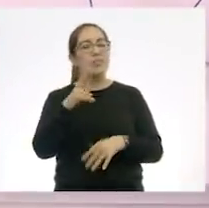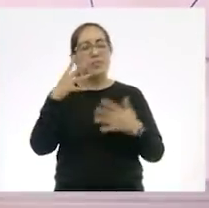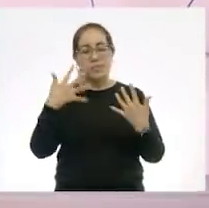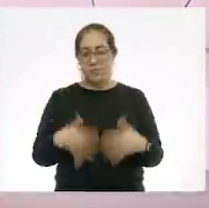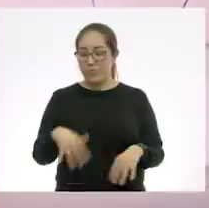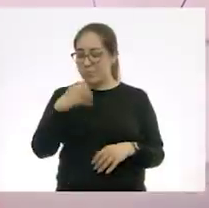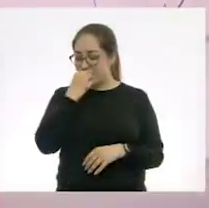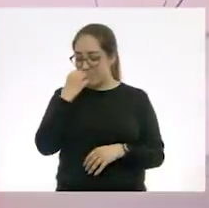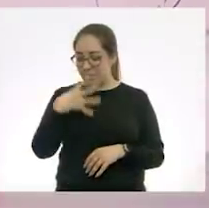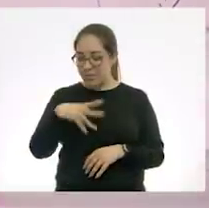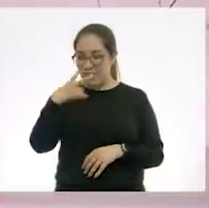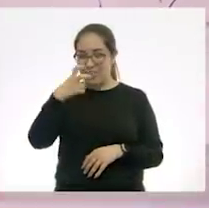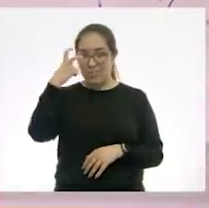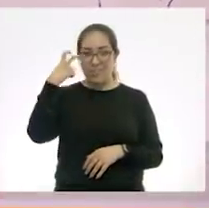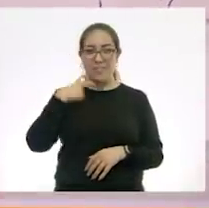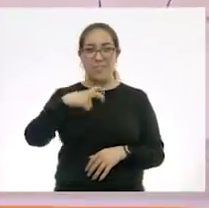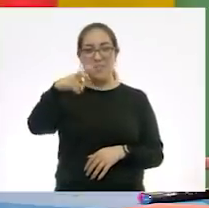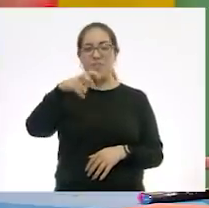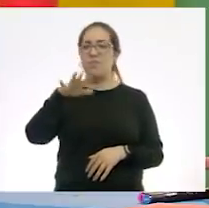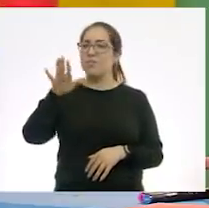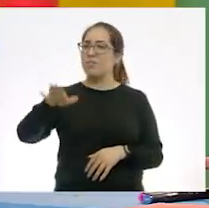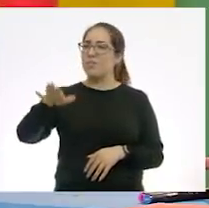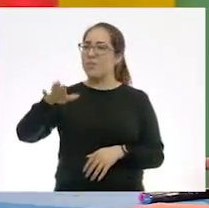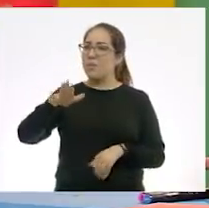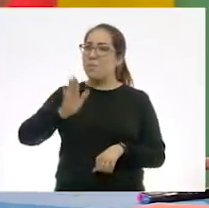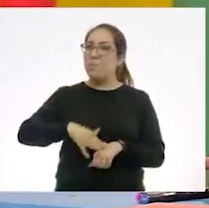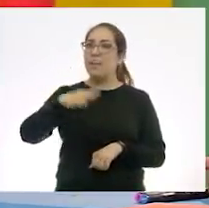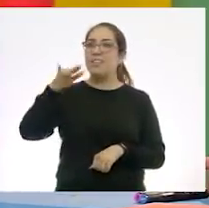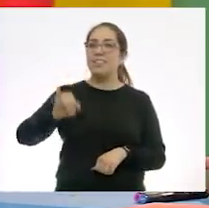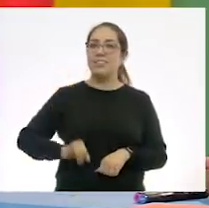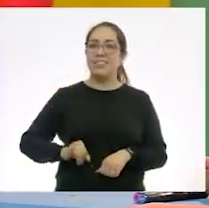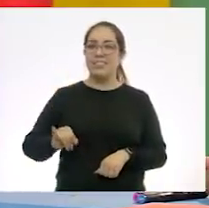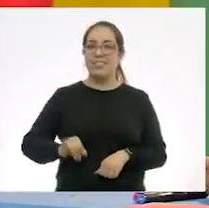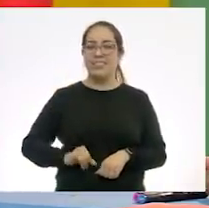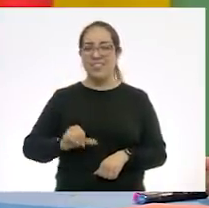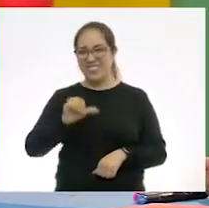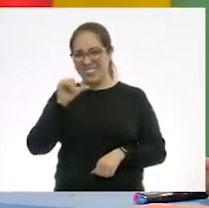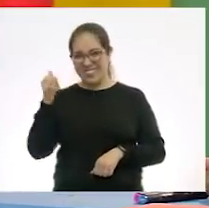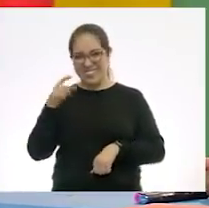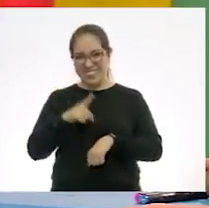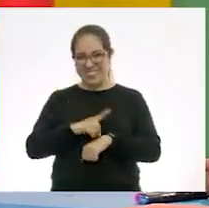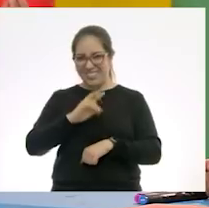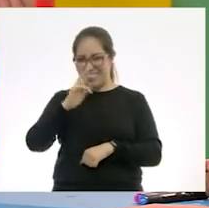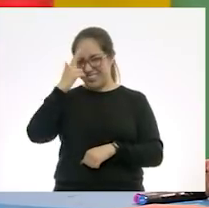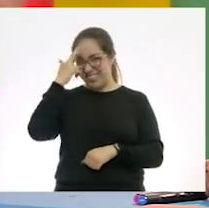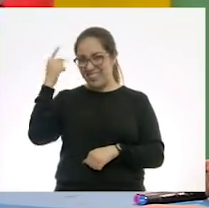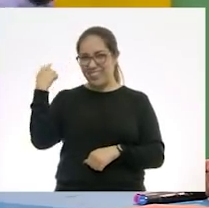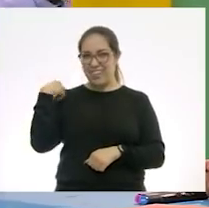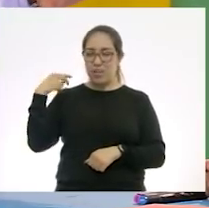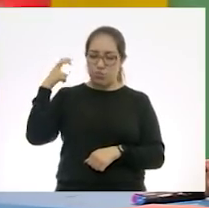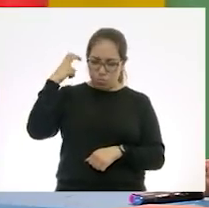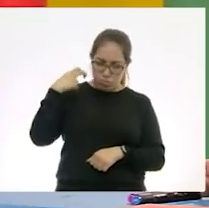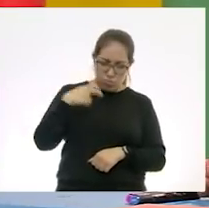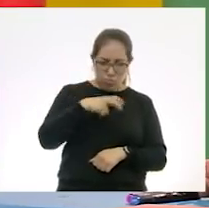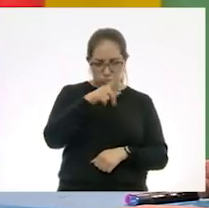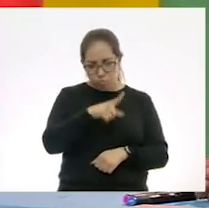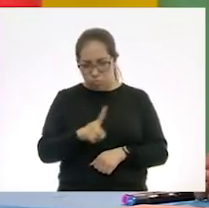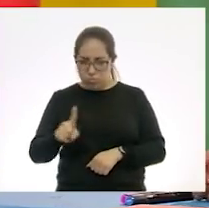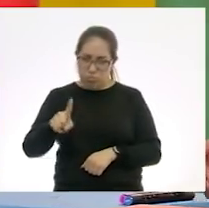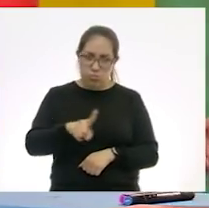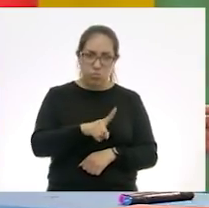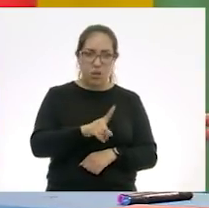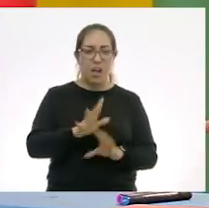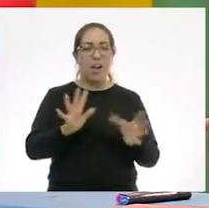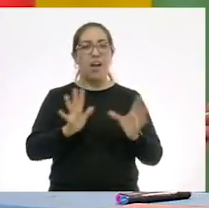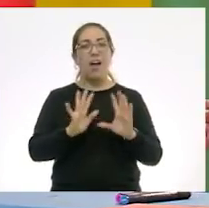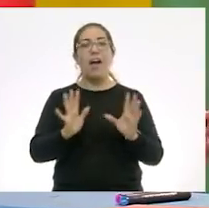pareció maravilloso. Es más, ¿sabes qué? Es más interesante que el viaje que hice por todo el sistema digestivo, porque ahora es más